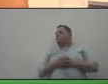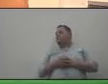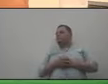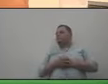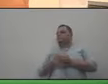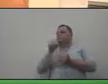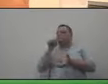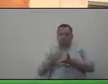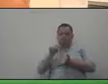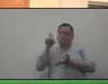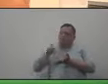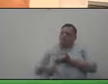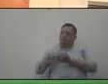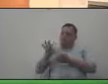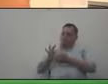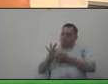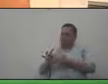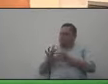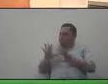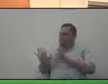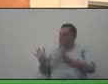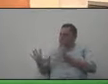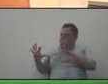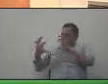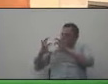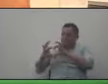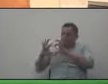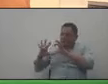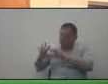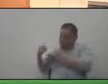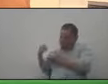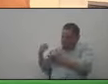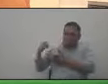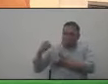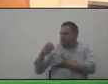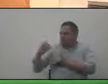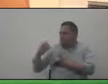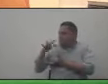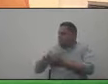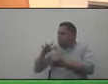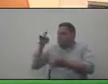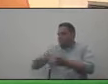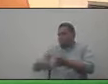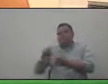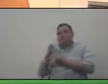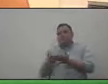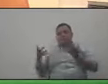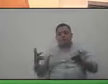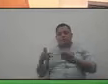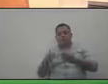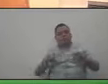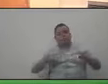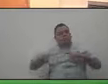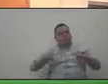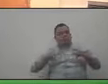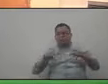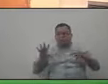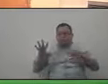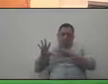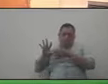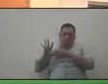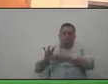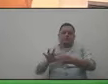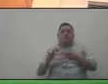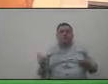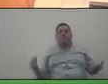eso también viene este proyecto de capitalización de Capresoca, que es el que junto con unas medidas internas lleva a que Capresoca